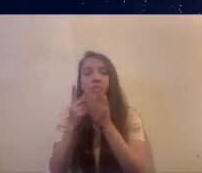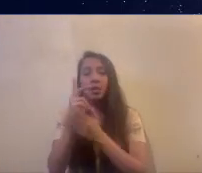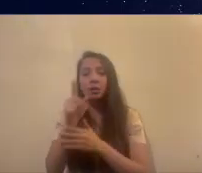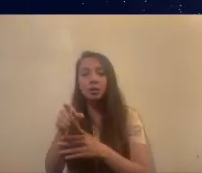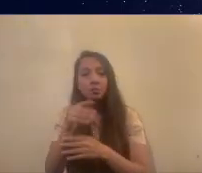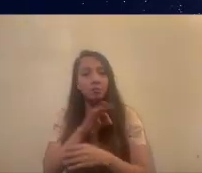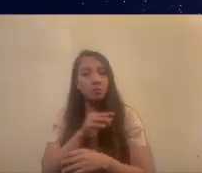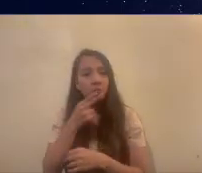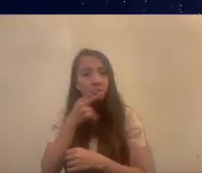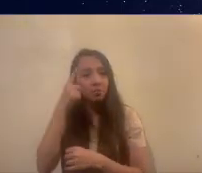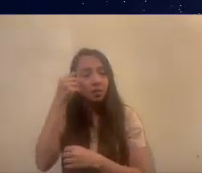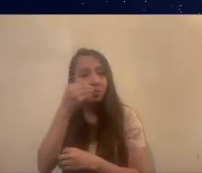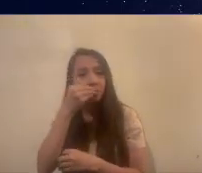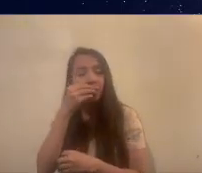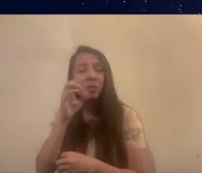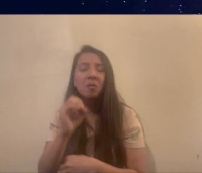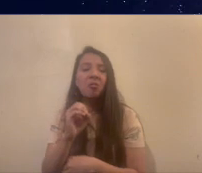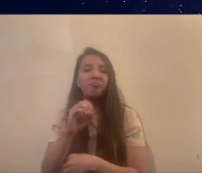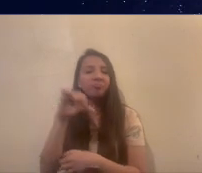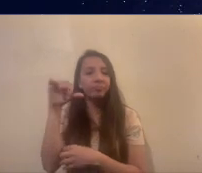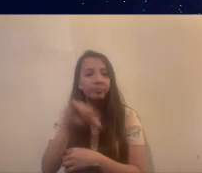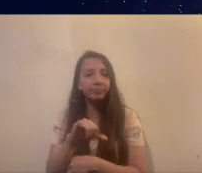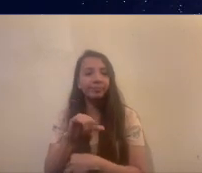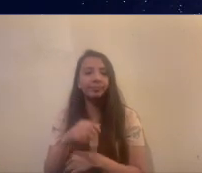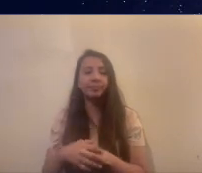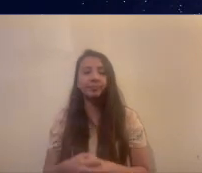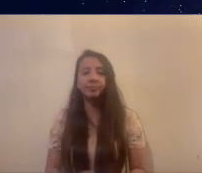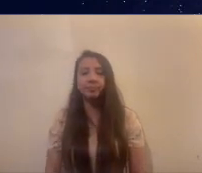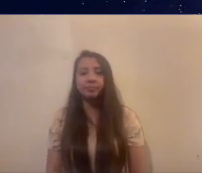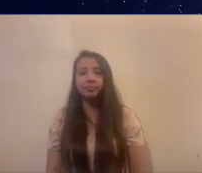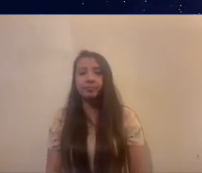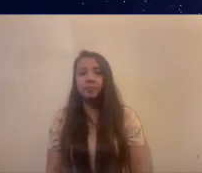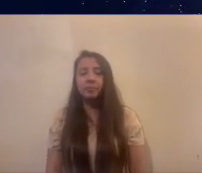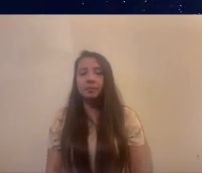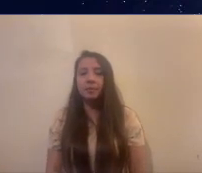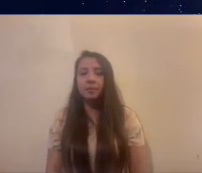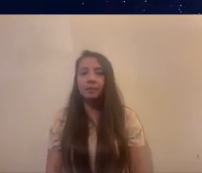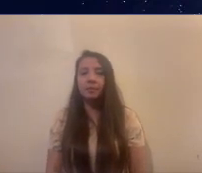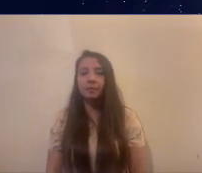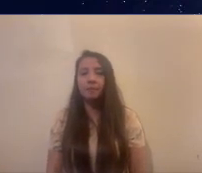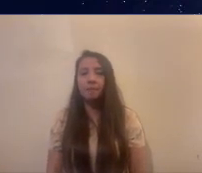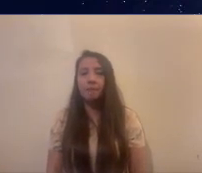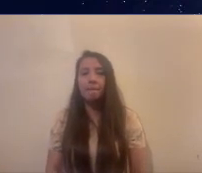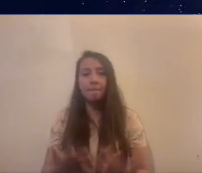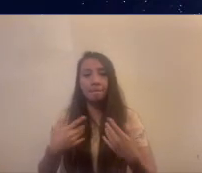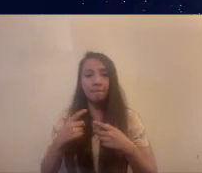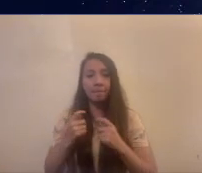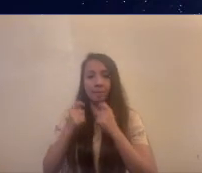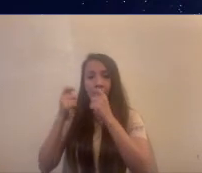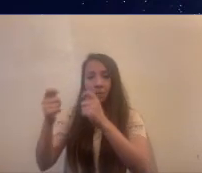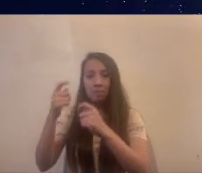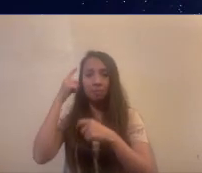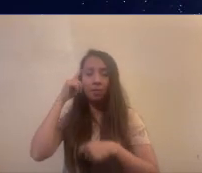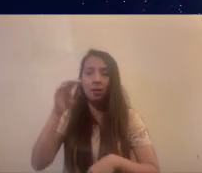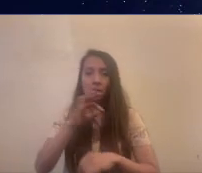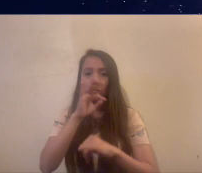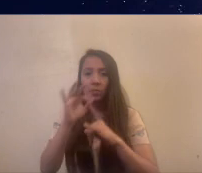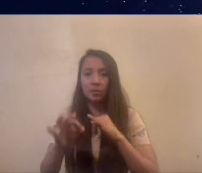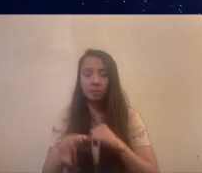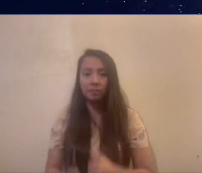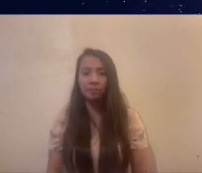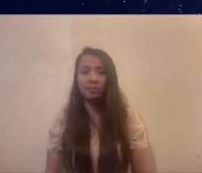podrían servir como alimento. Pasamos a la siguiente. Bueno, Pame, te dejo para el